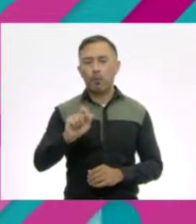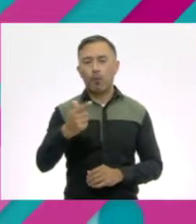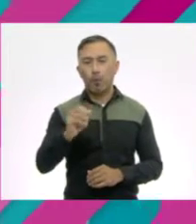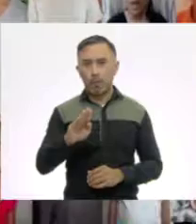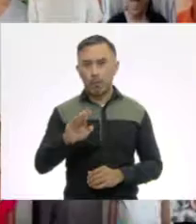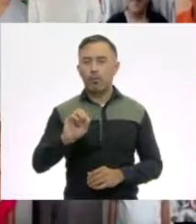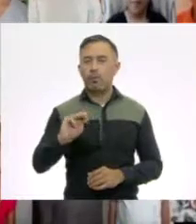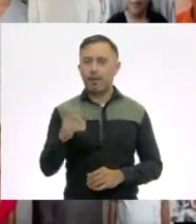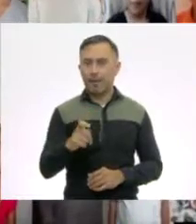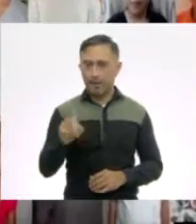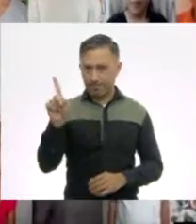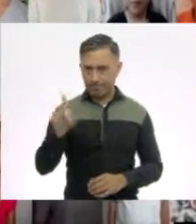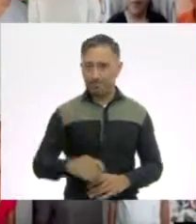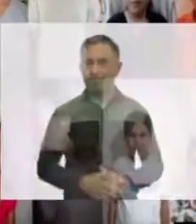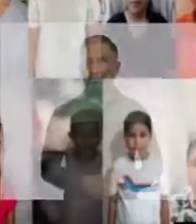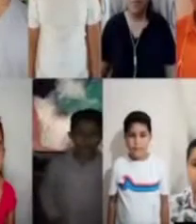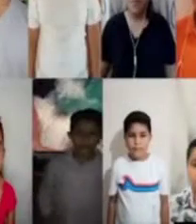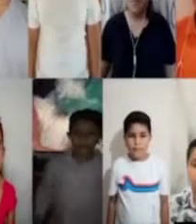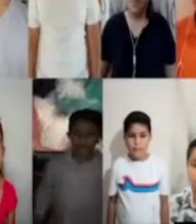aprendeencasa.sep.gov.mx.